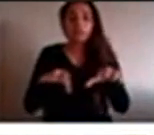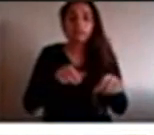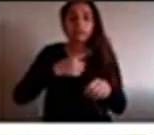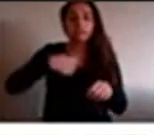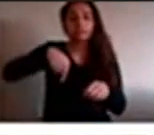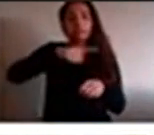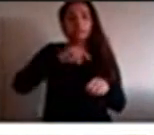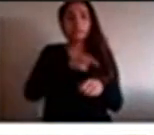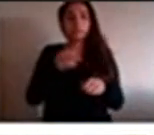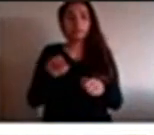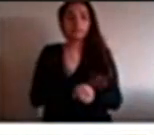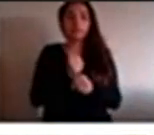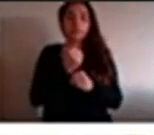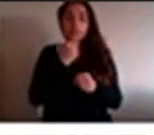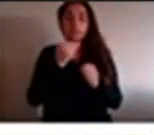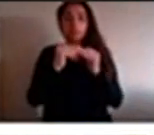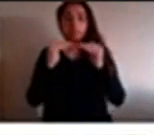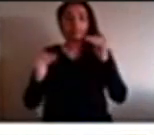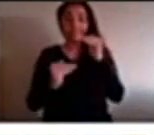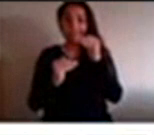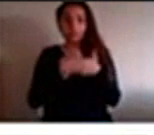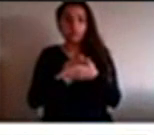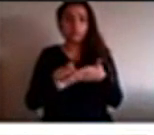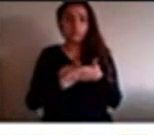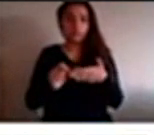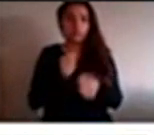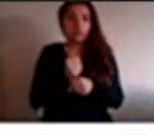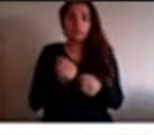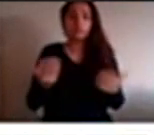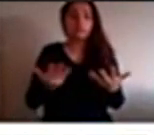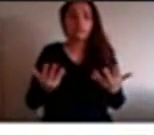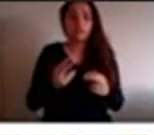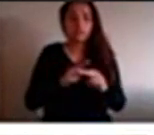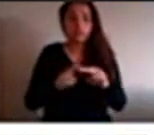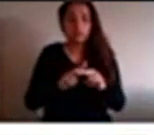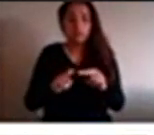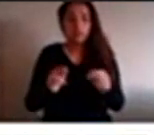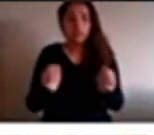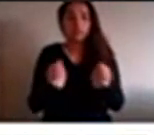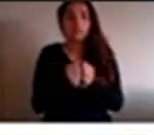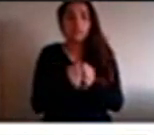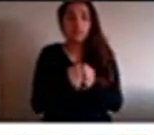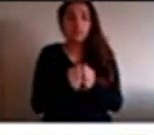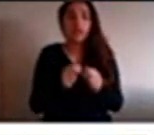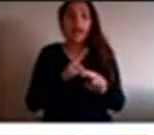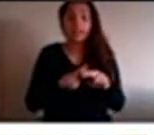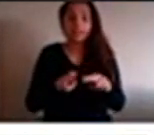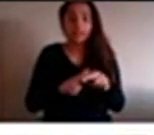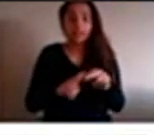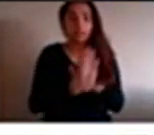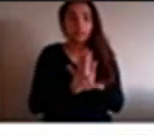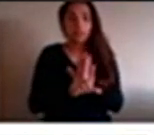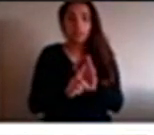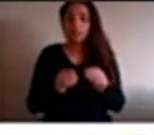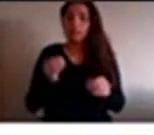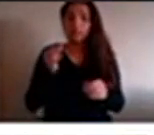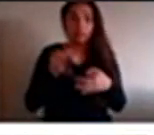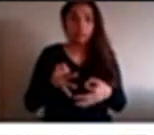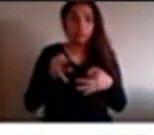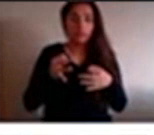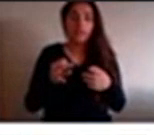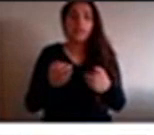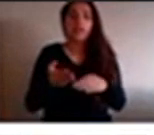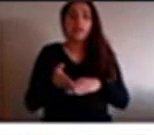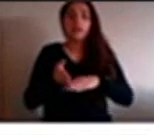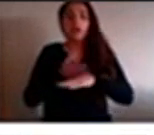del Trabajo como la Subsecretaría del Trabajo a propósito de la implementación de la misma ley. Y bueno, como les señalaba anteriormente,